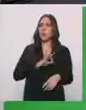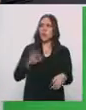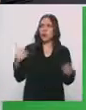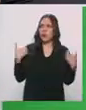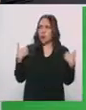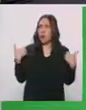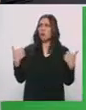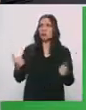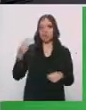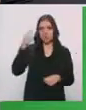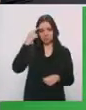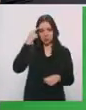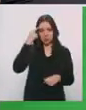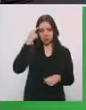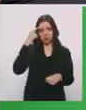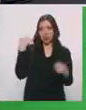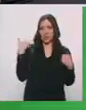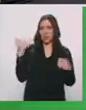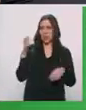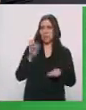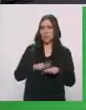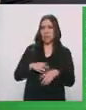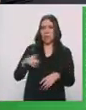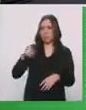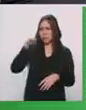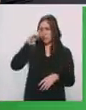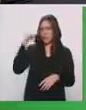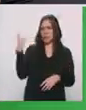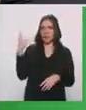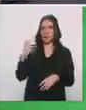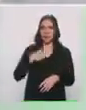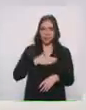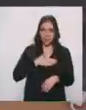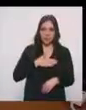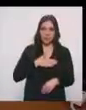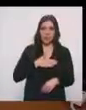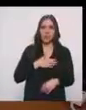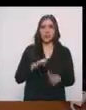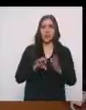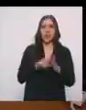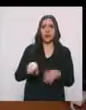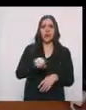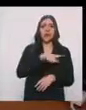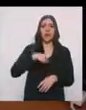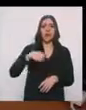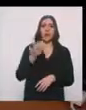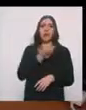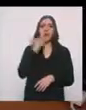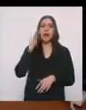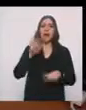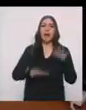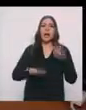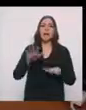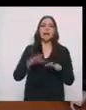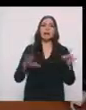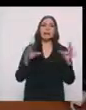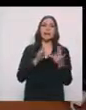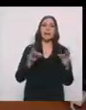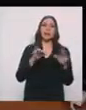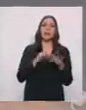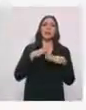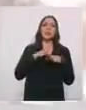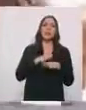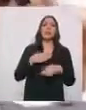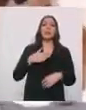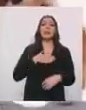y superarla más fácil que yo? Y en la cultura incluso que nosotros tenemos, a veces se hablaba mucho, ¿no? Es que